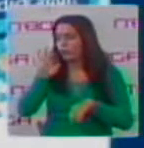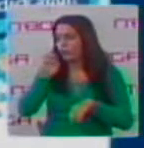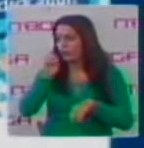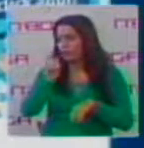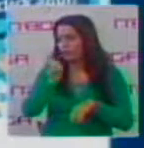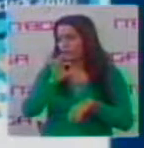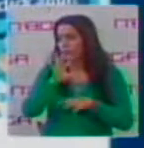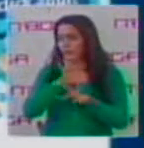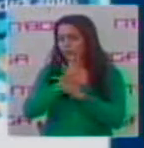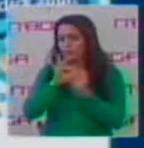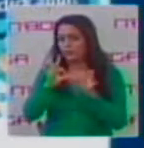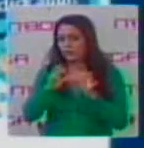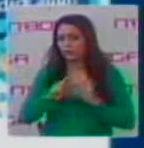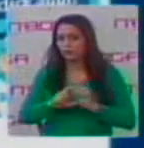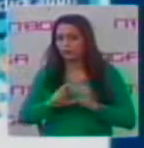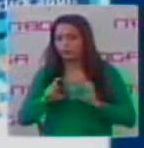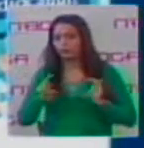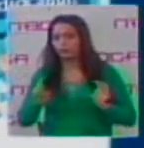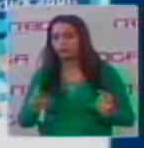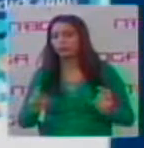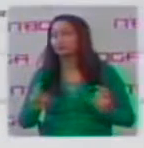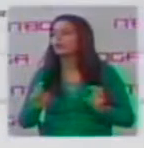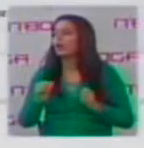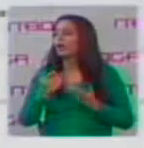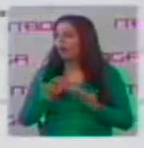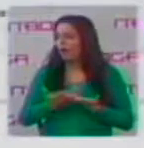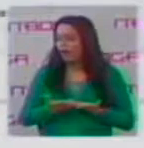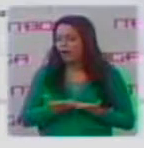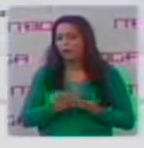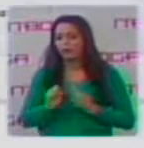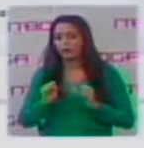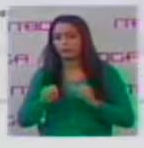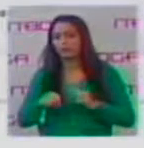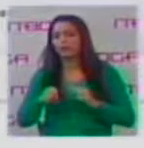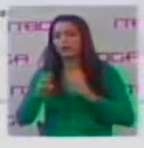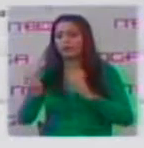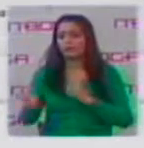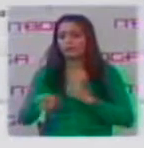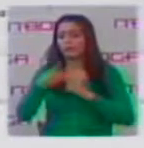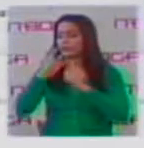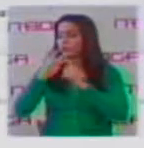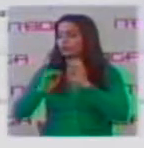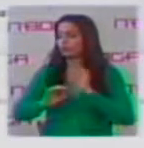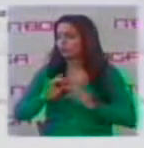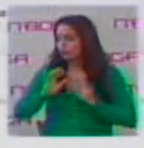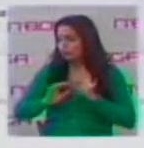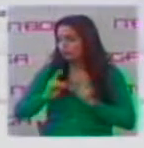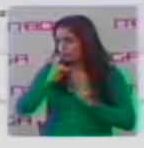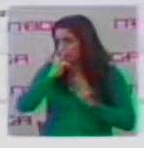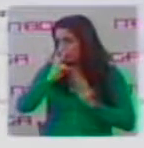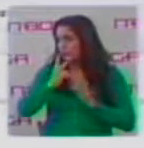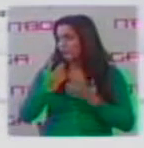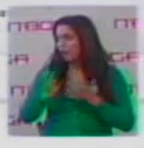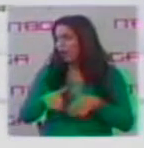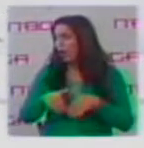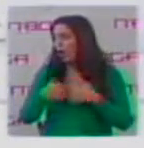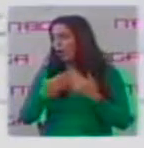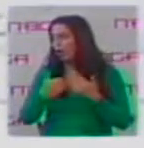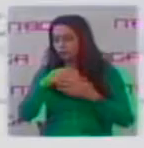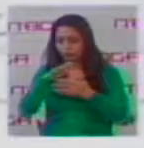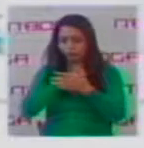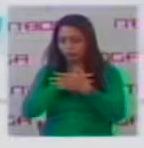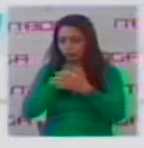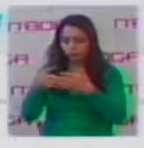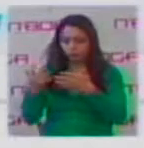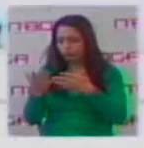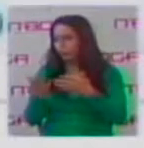www.puertolimpio.com. Ahí lo tenemos, Carla. Entonces, en esta página web se puede obtener toda la información. Tenemos una opción que el ciudadano puede poner,